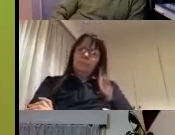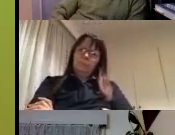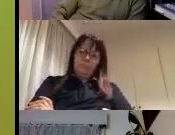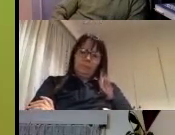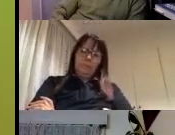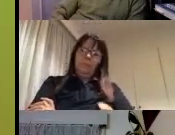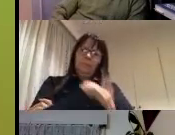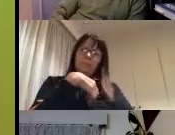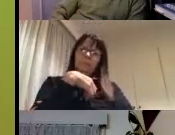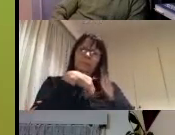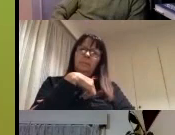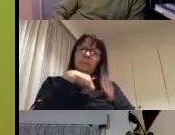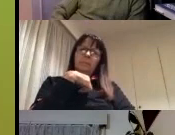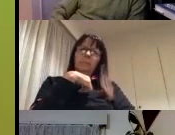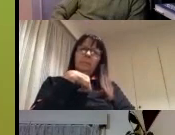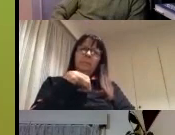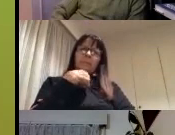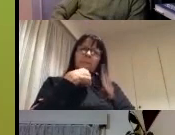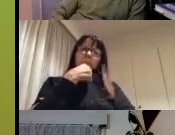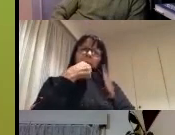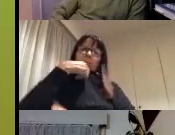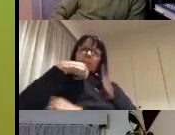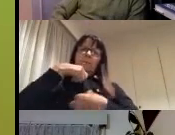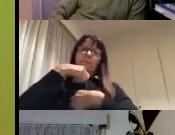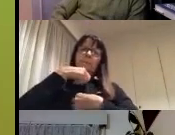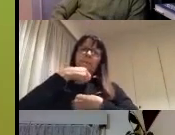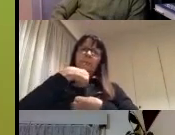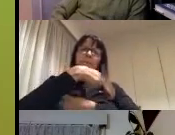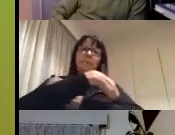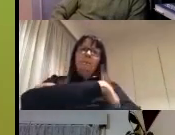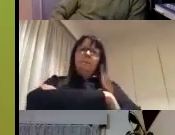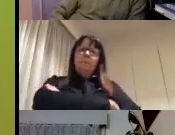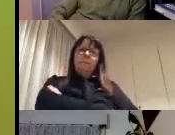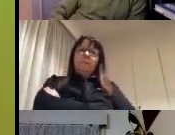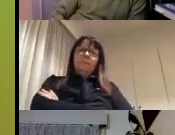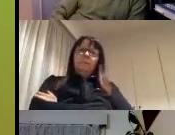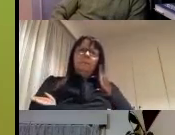en cualquier lado. Eso fue lo importante. En la feria...